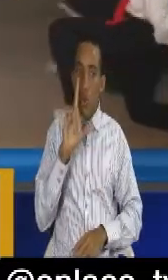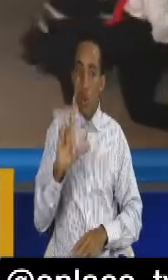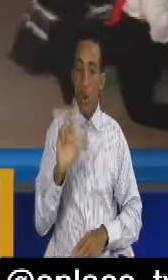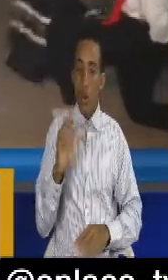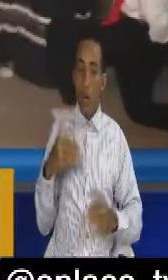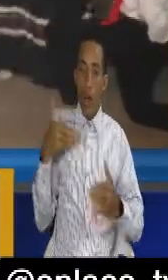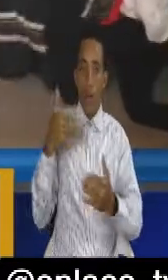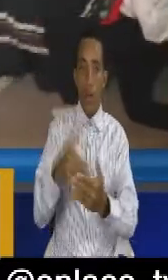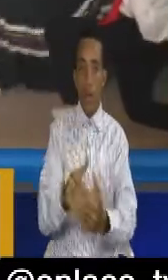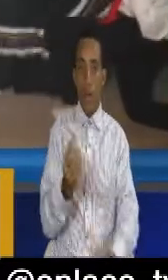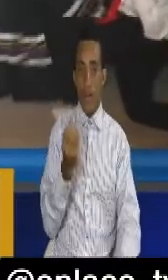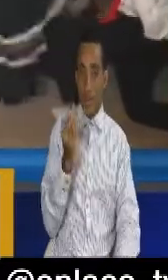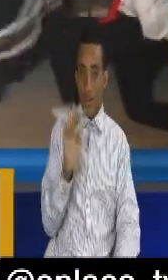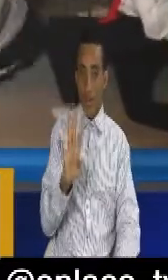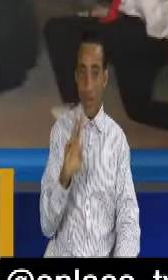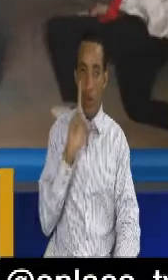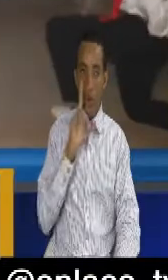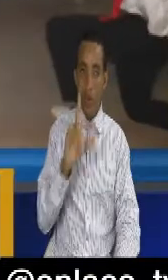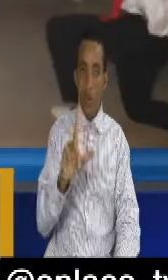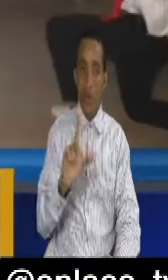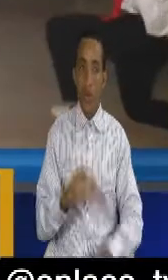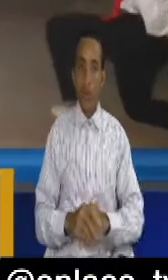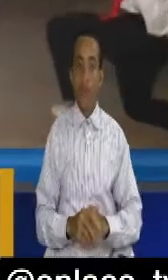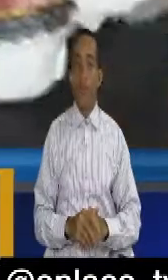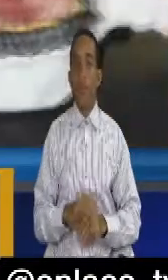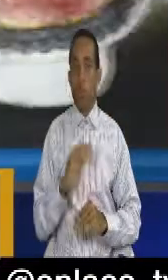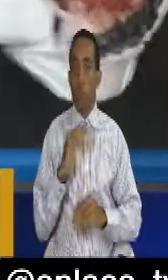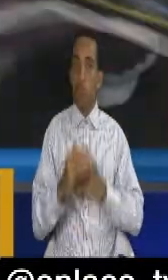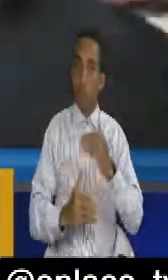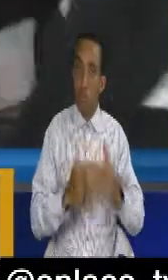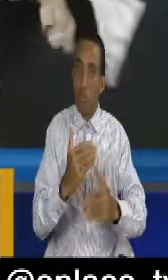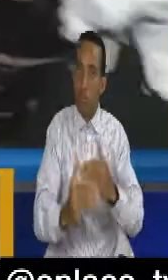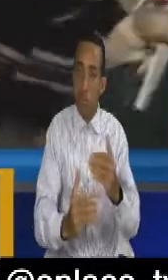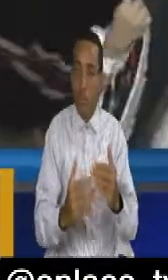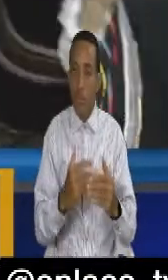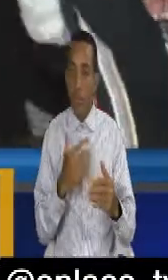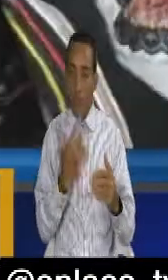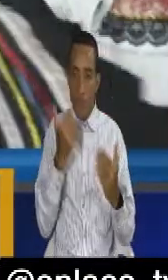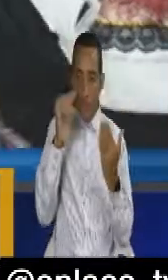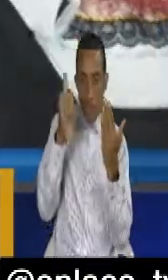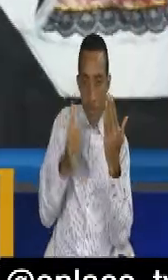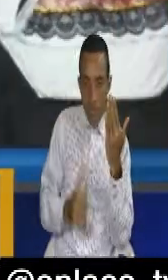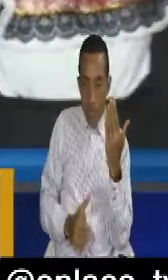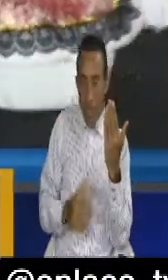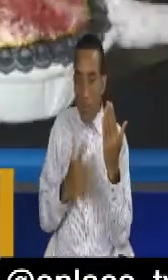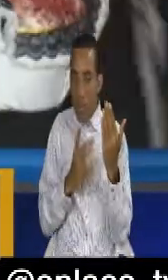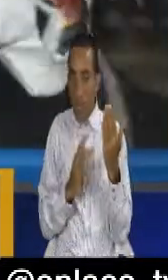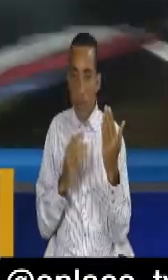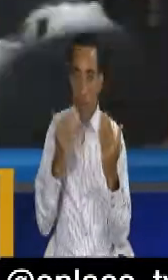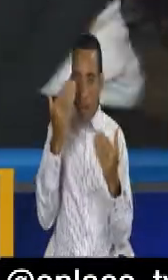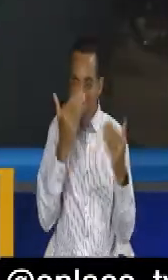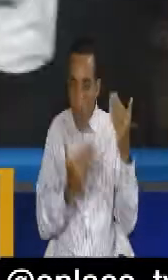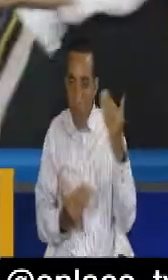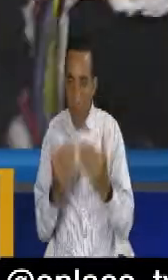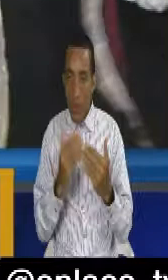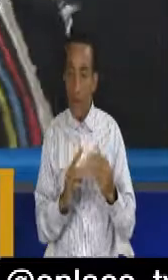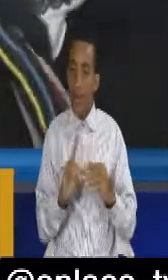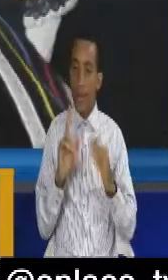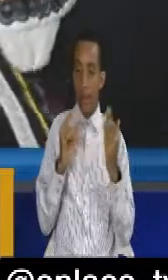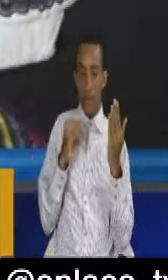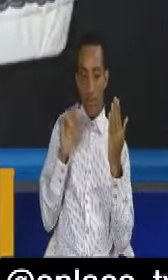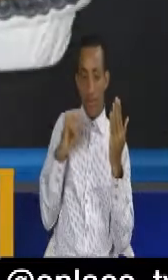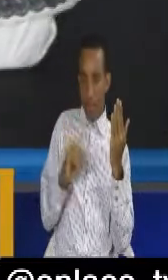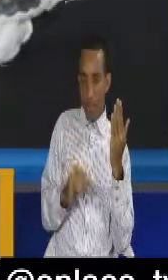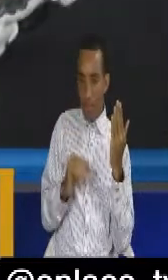14 de julio. Previamente tendremos un proceso de evaluación, el cual, según unos criterios,